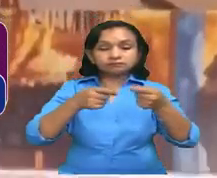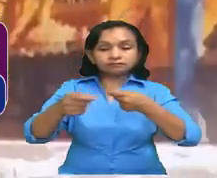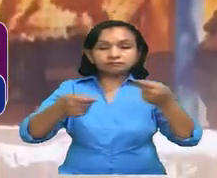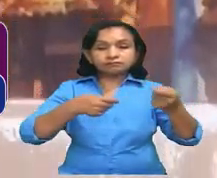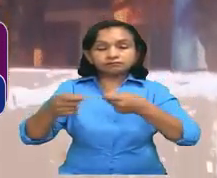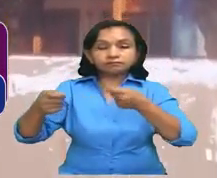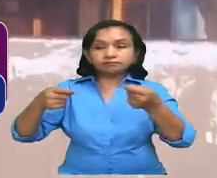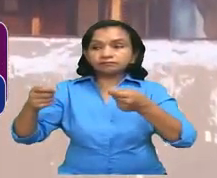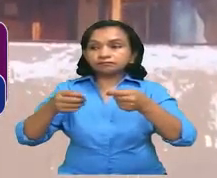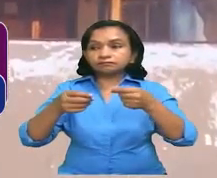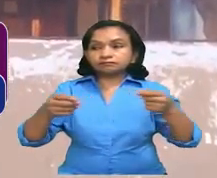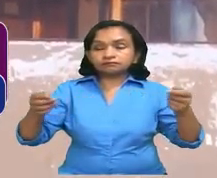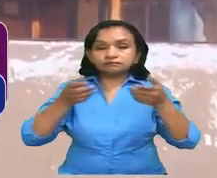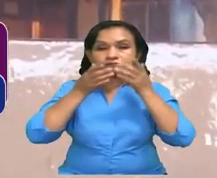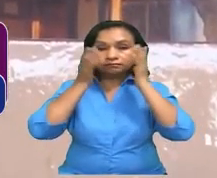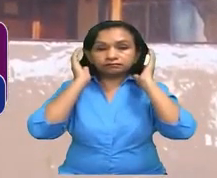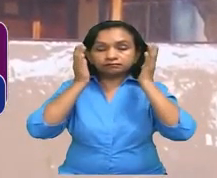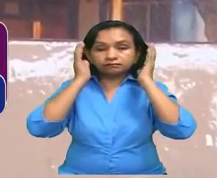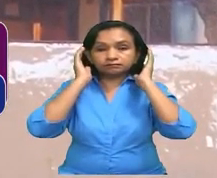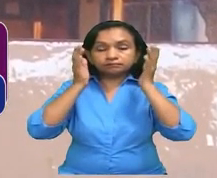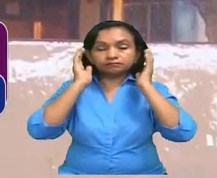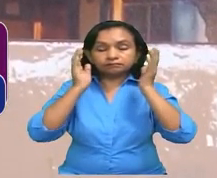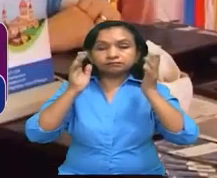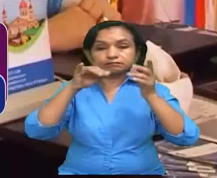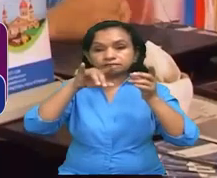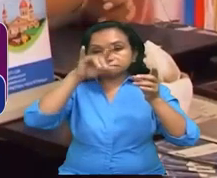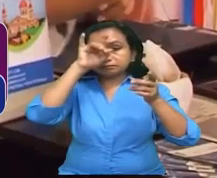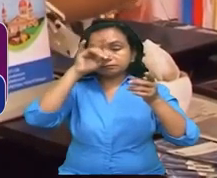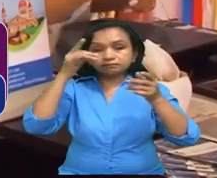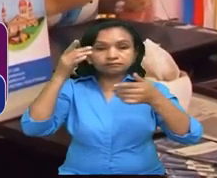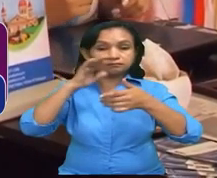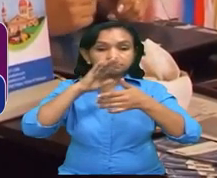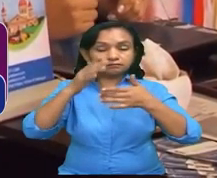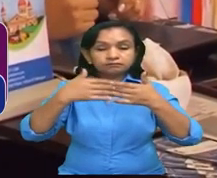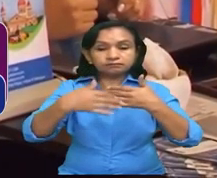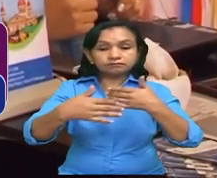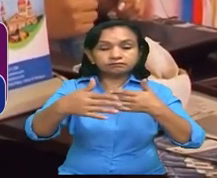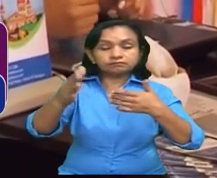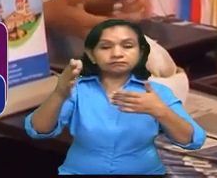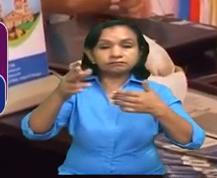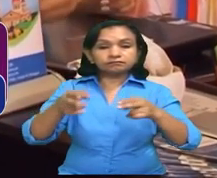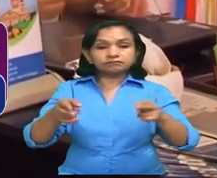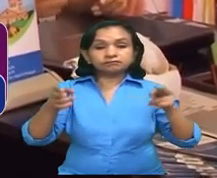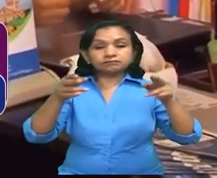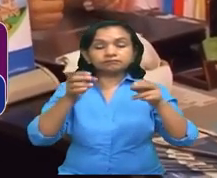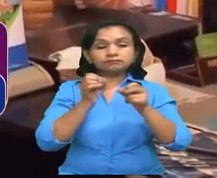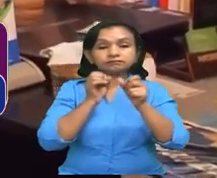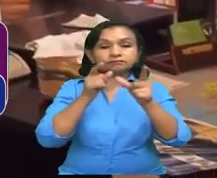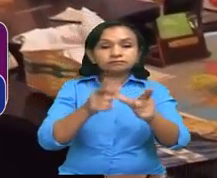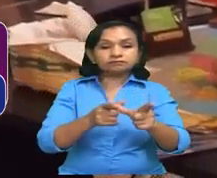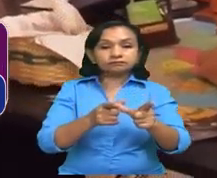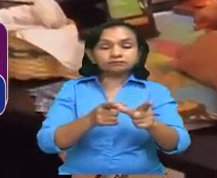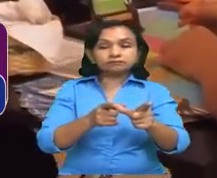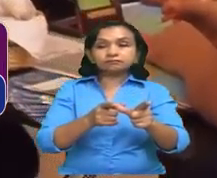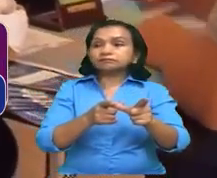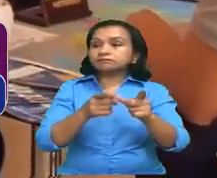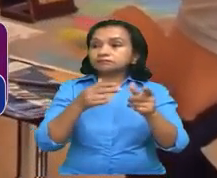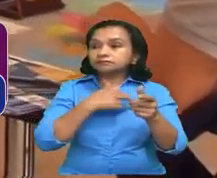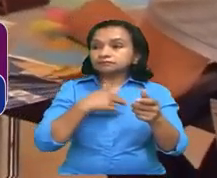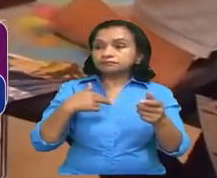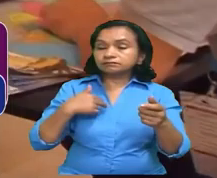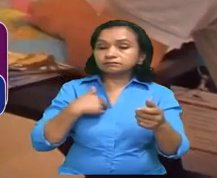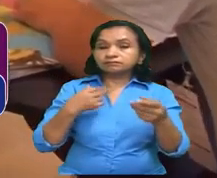de San Juan de Oriente con el tema del barro, de Solentiname con la madera balsa. También estuvo presente de Masaya la Casa